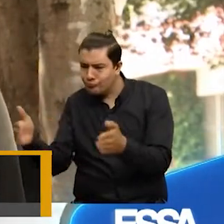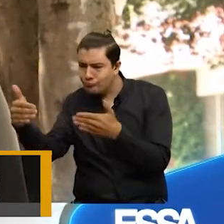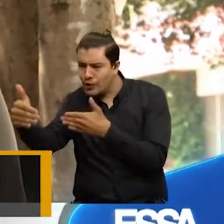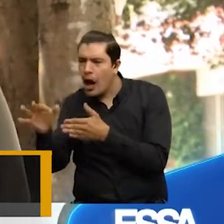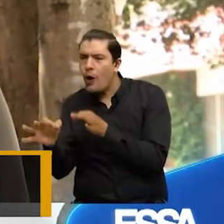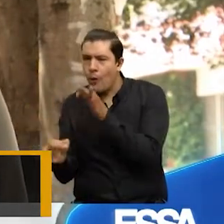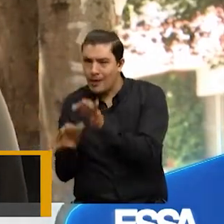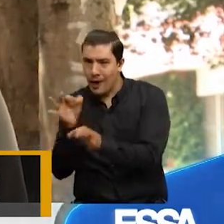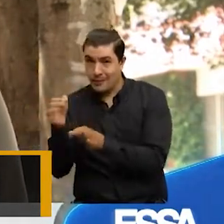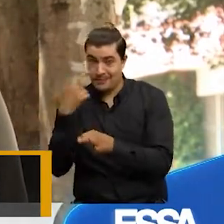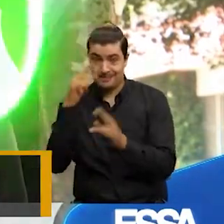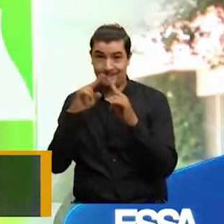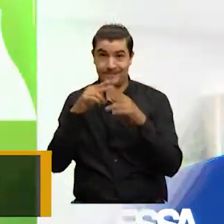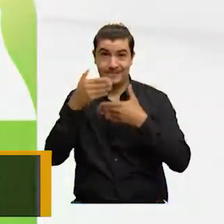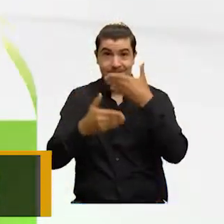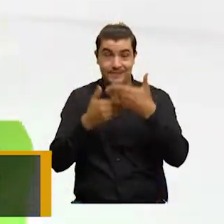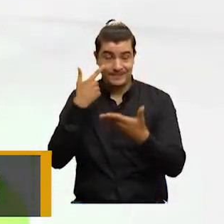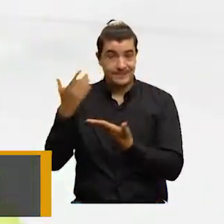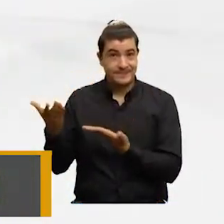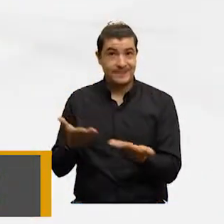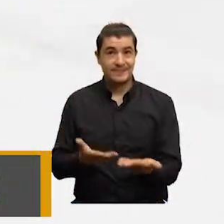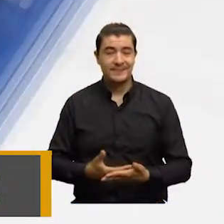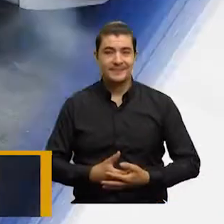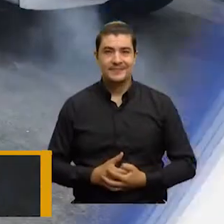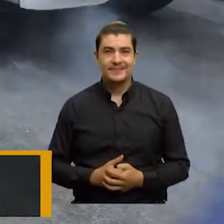el proceso.